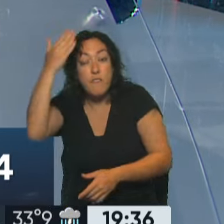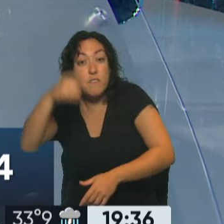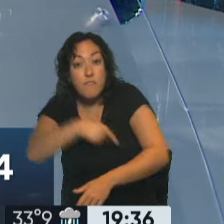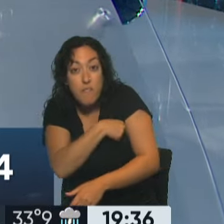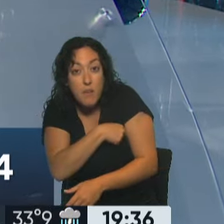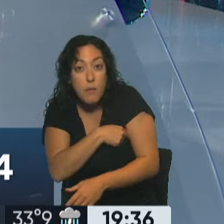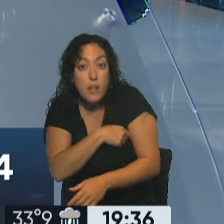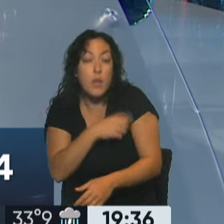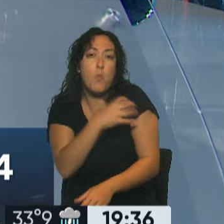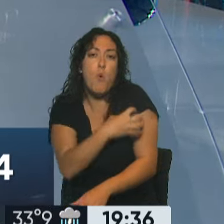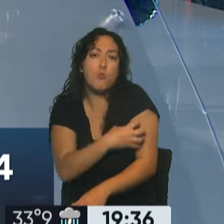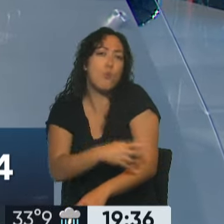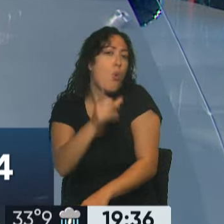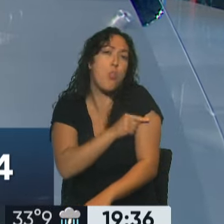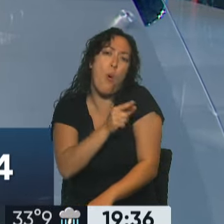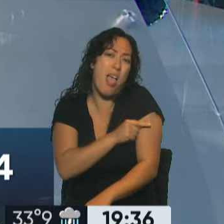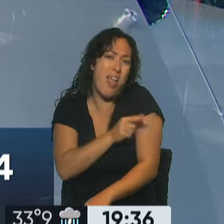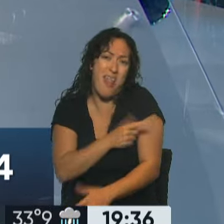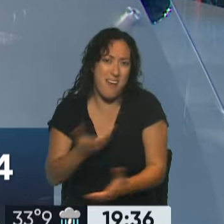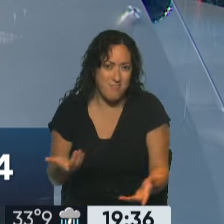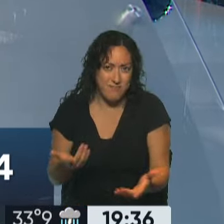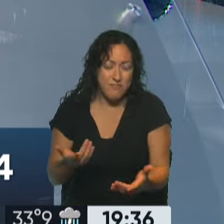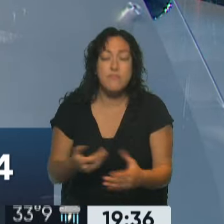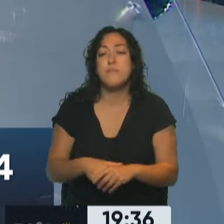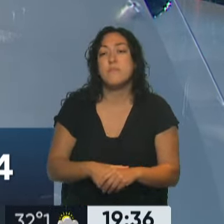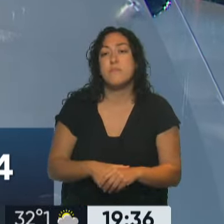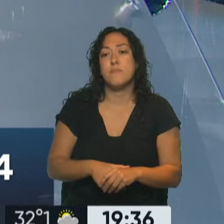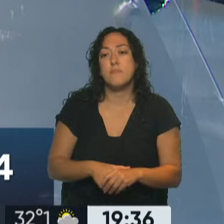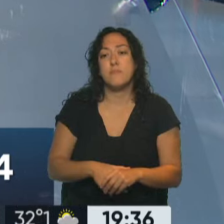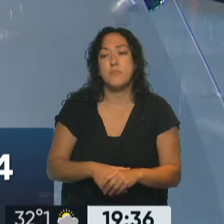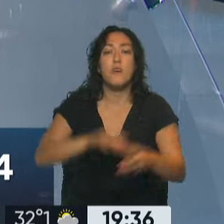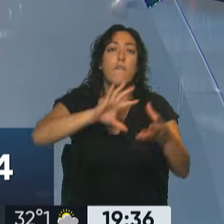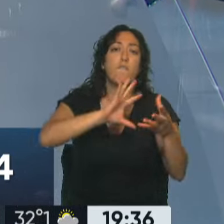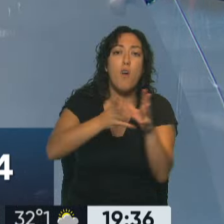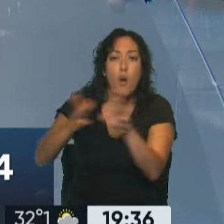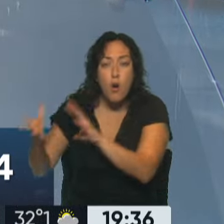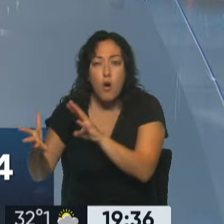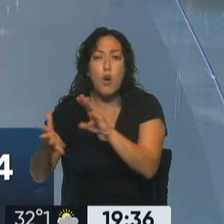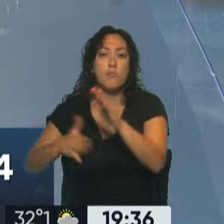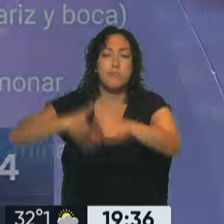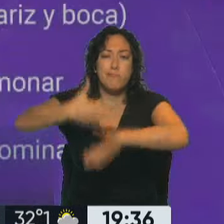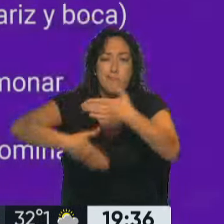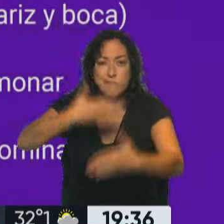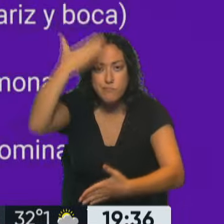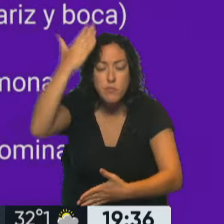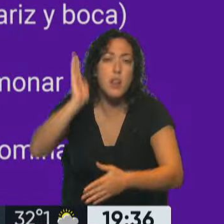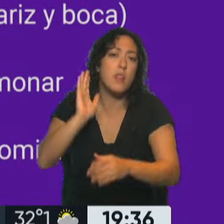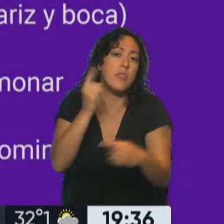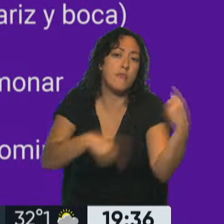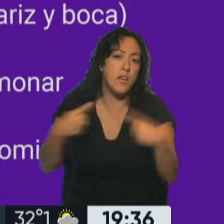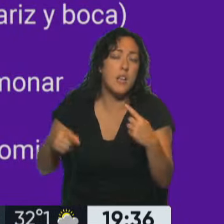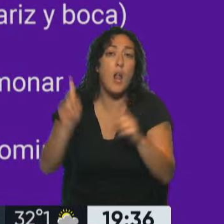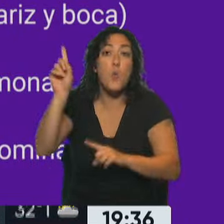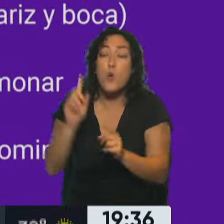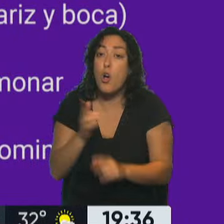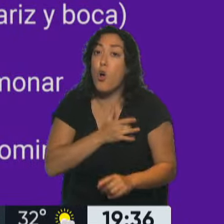mucho más fuerte y hay eh diferentes eh formas de evolución puede llegar a afectar el corazón y cuando